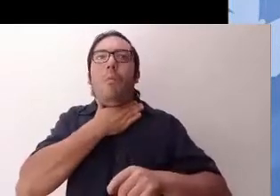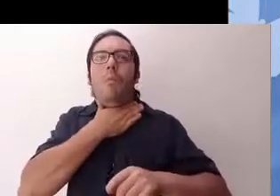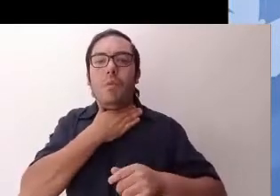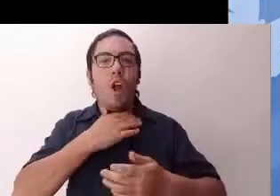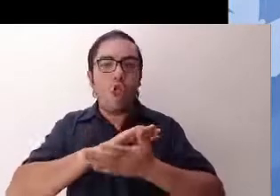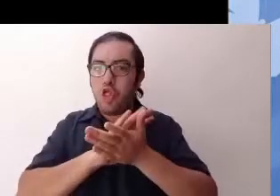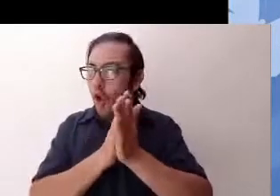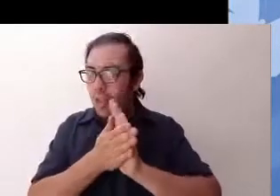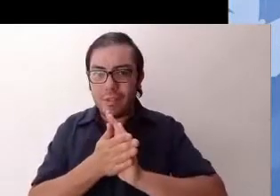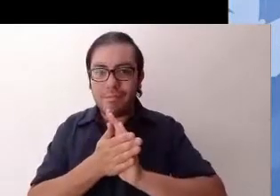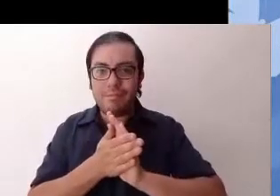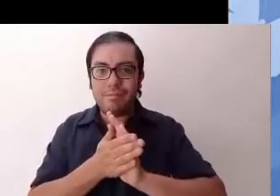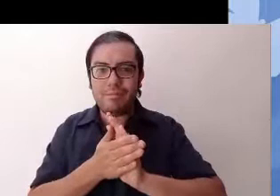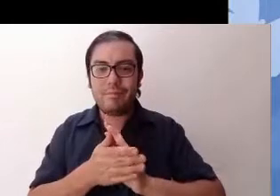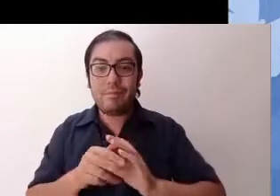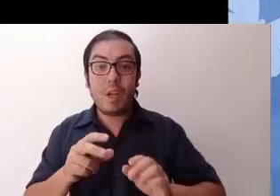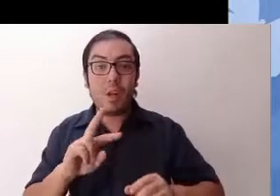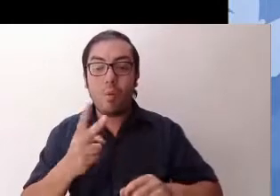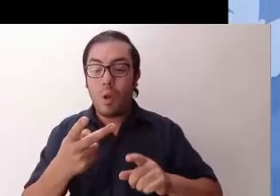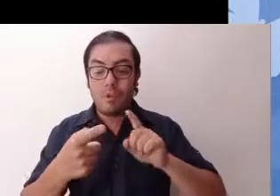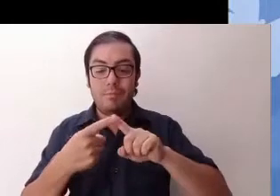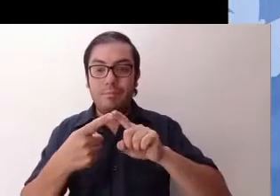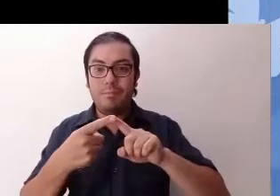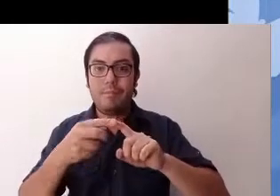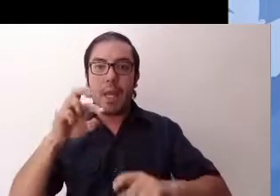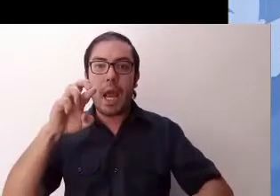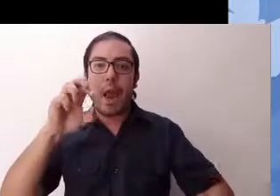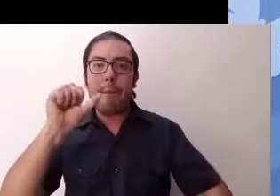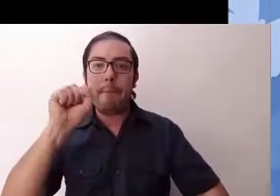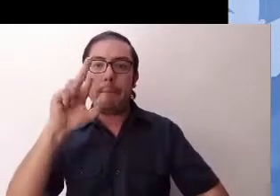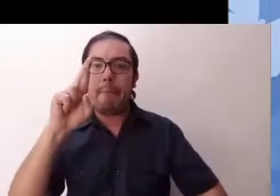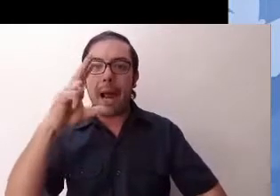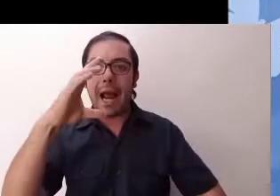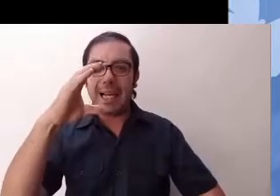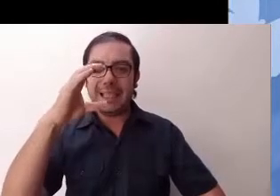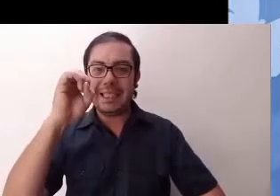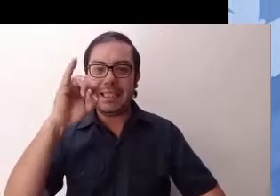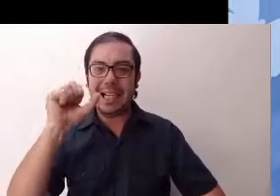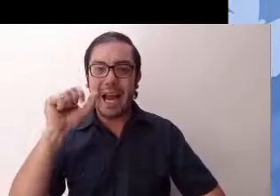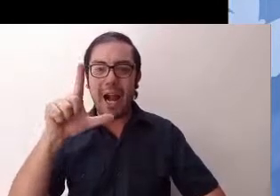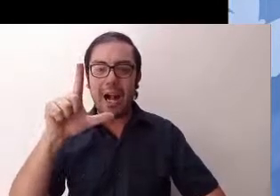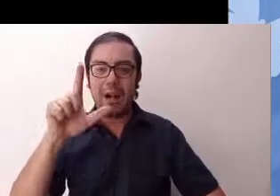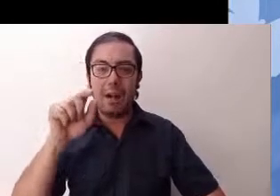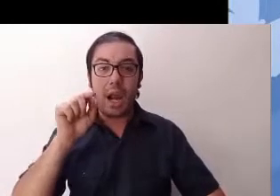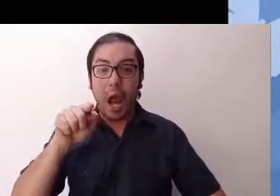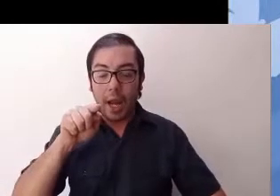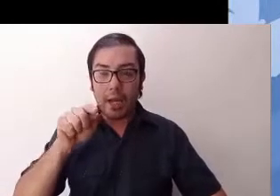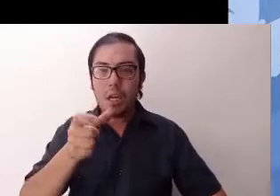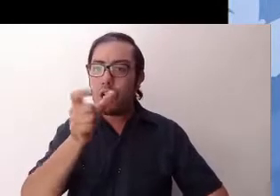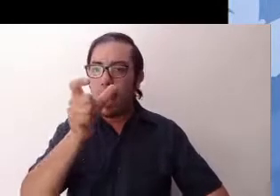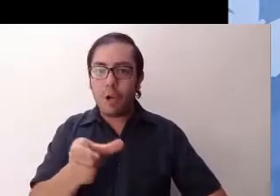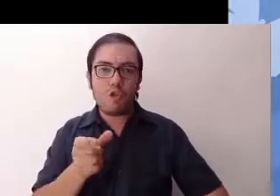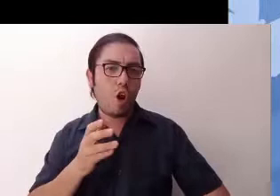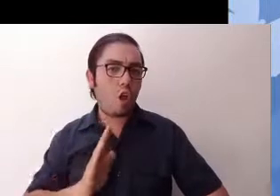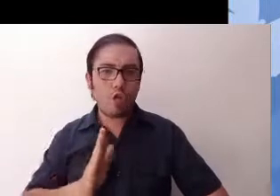de aire, por lo tanto la persona va a poder toser, va a poder gemir o emitir algún tipo de